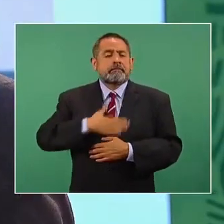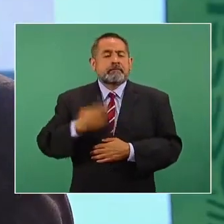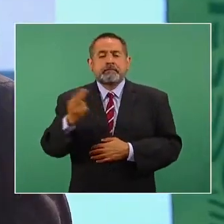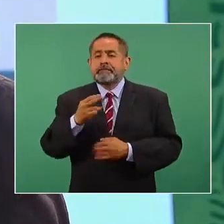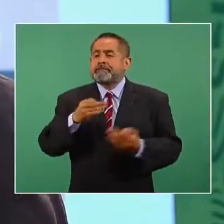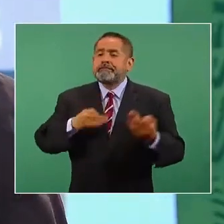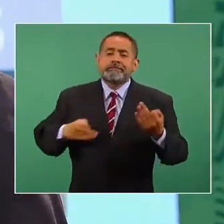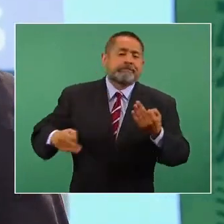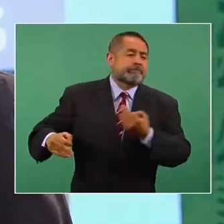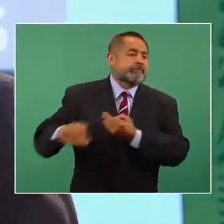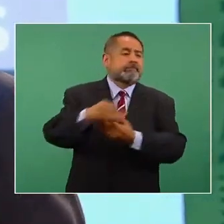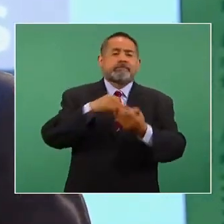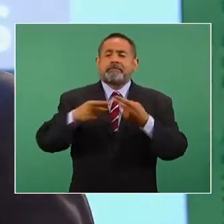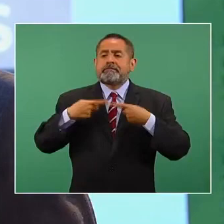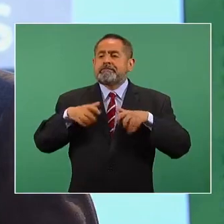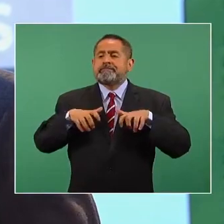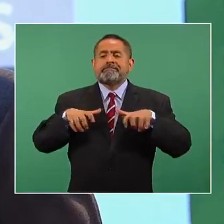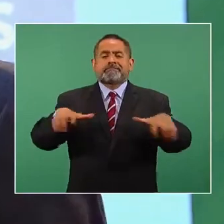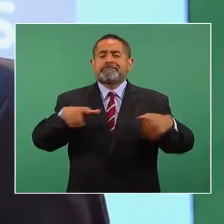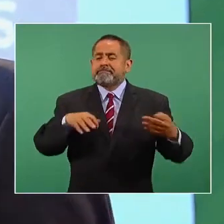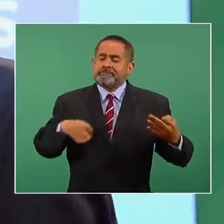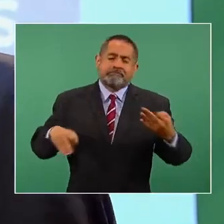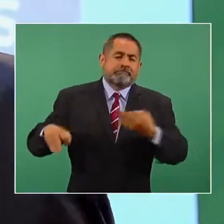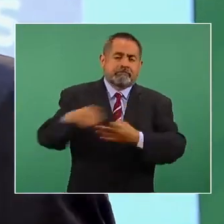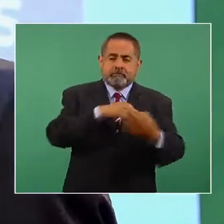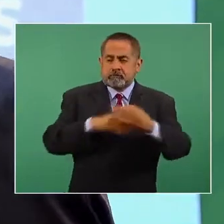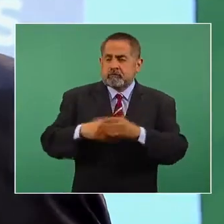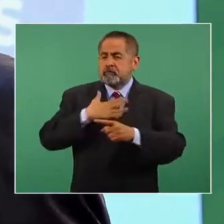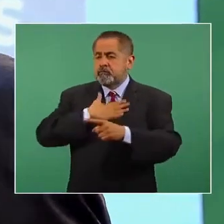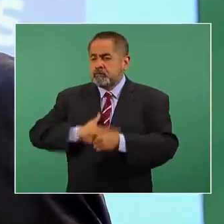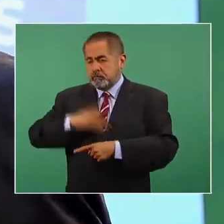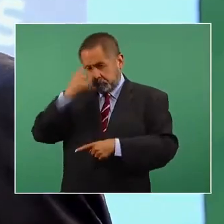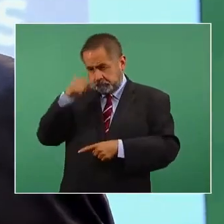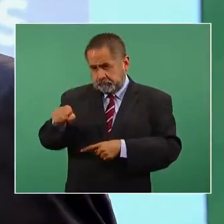para todo el pueblo, hasta para